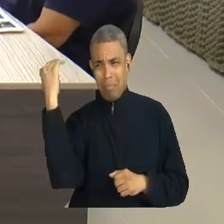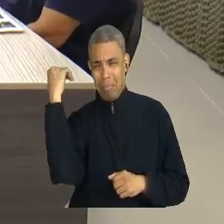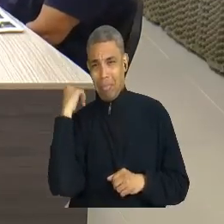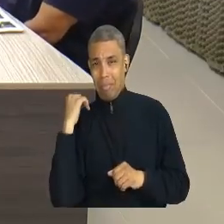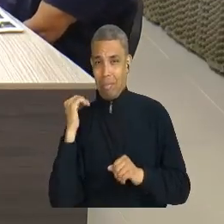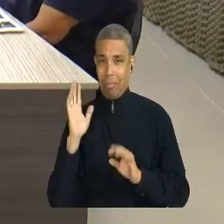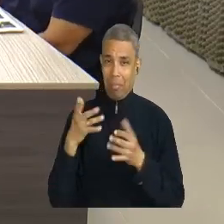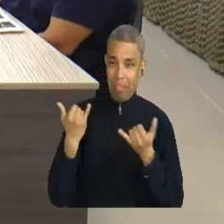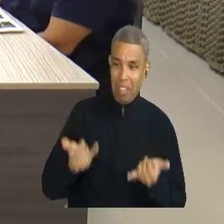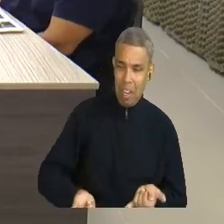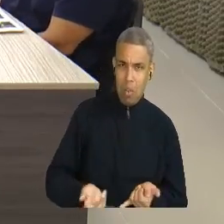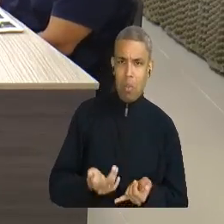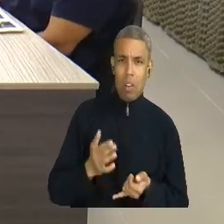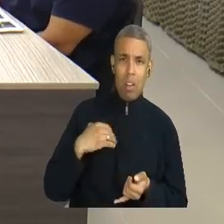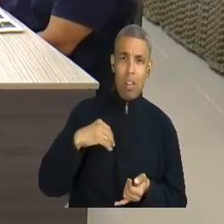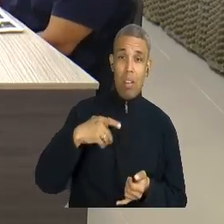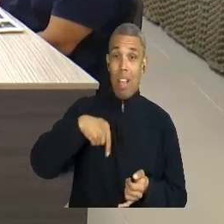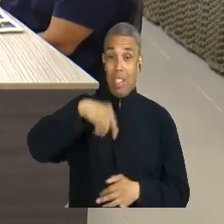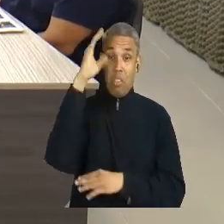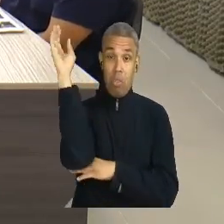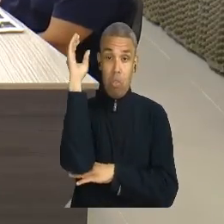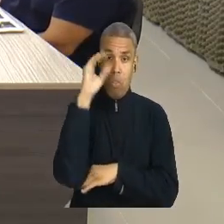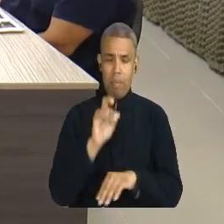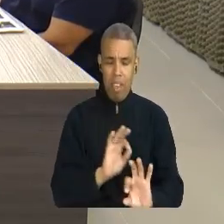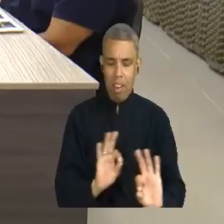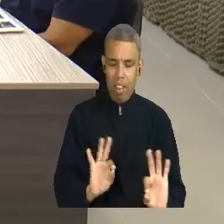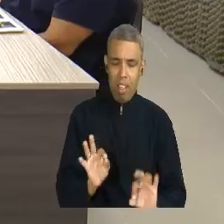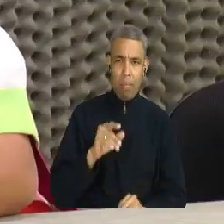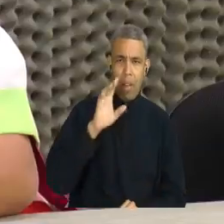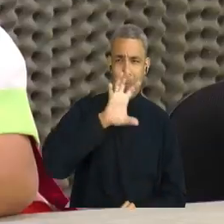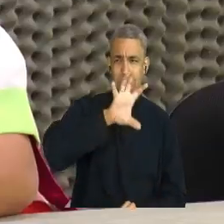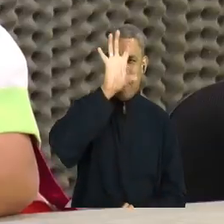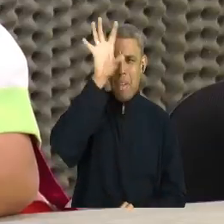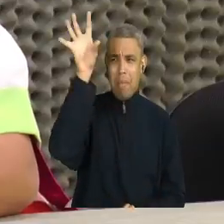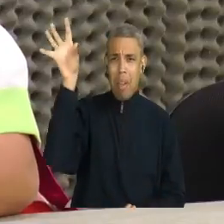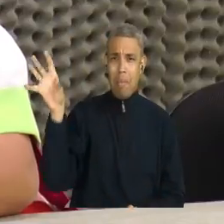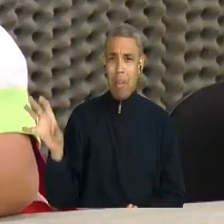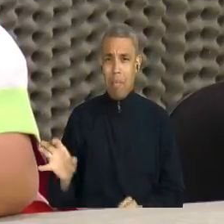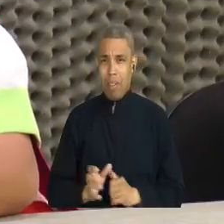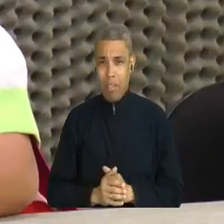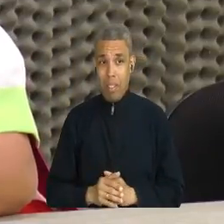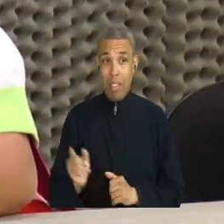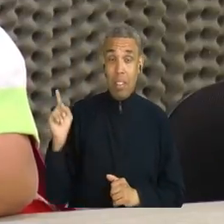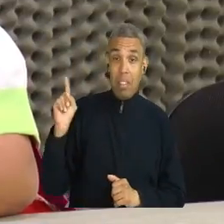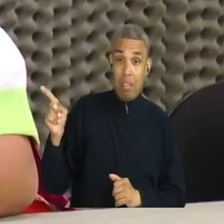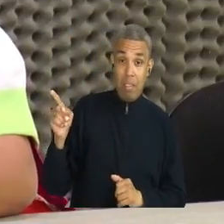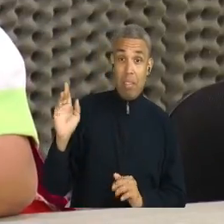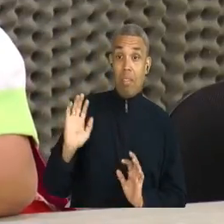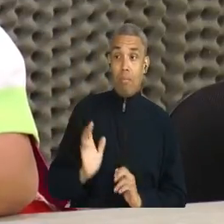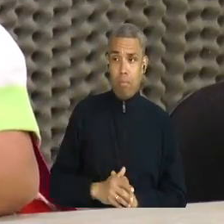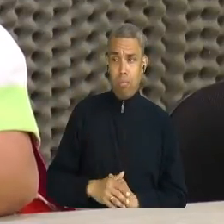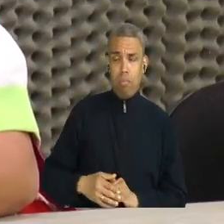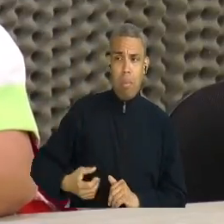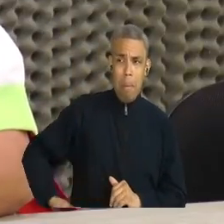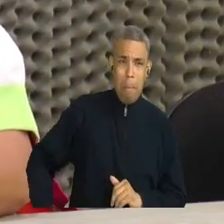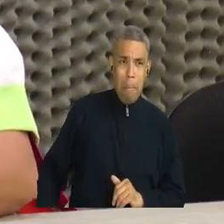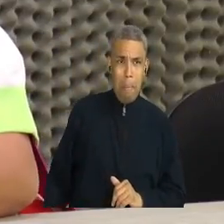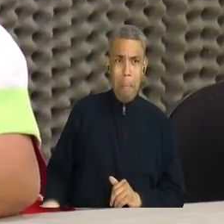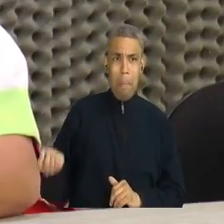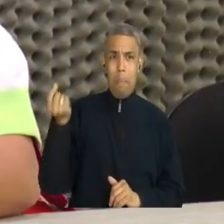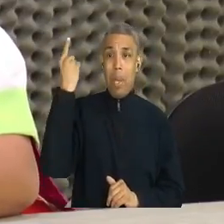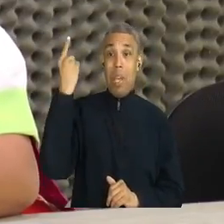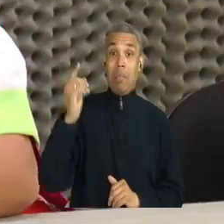en diferentes países, solamente que Patch Adams fue como el que lanzó eso a todos los medios y el que